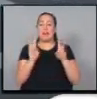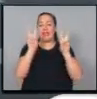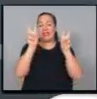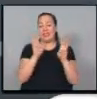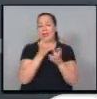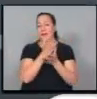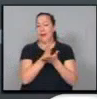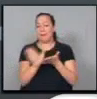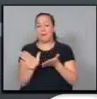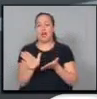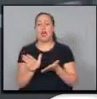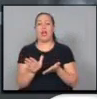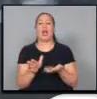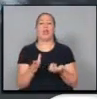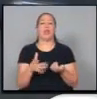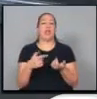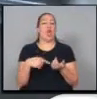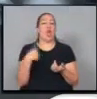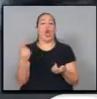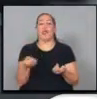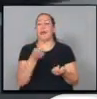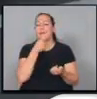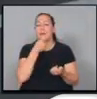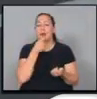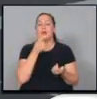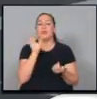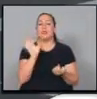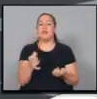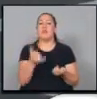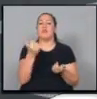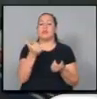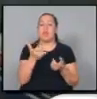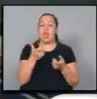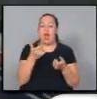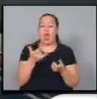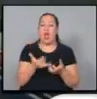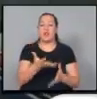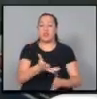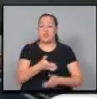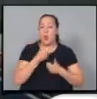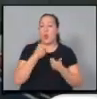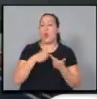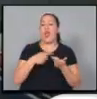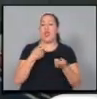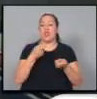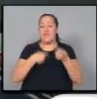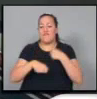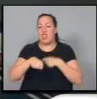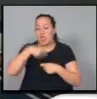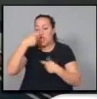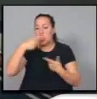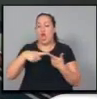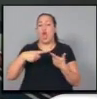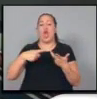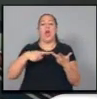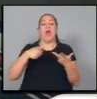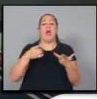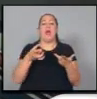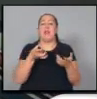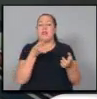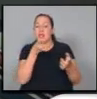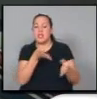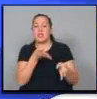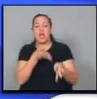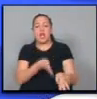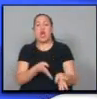¿no? Delitos más graves, saber si están vinculados con trata, con tráfico, contrabando, narcotráfico, incluso terrorismo. Así